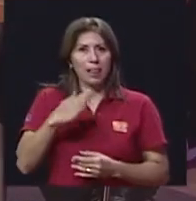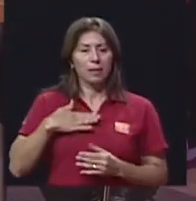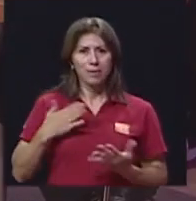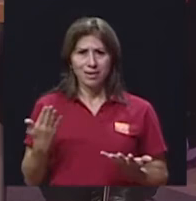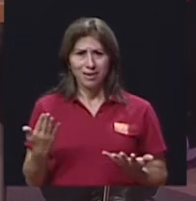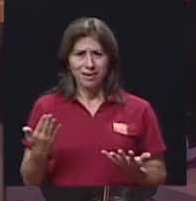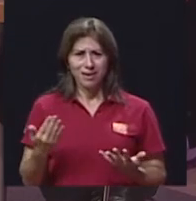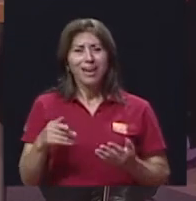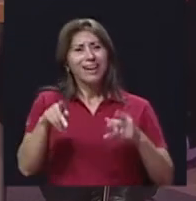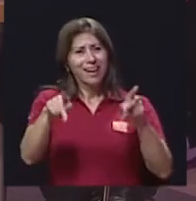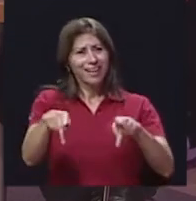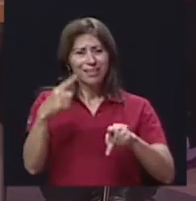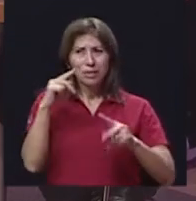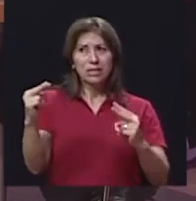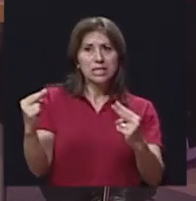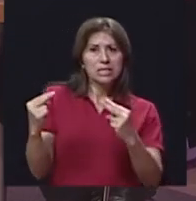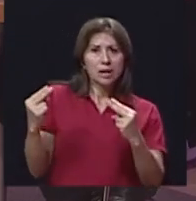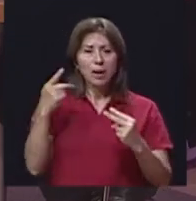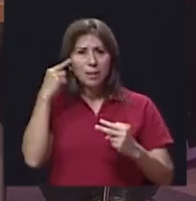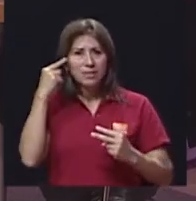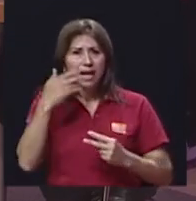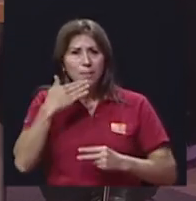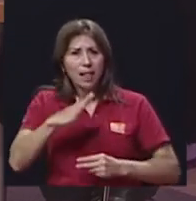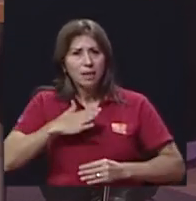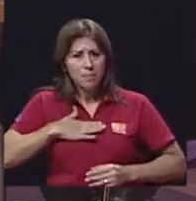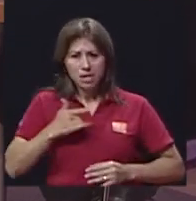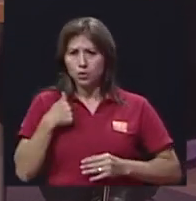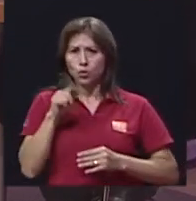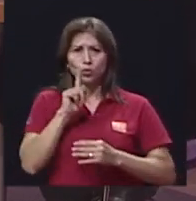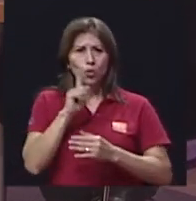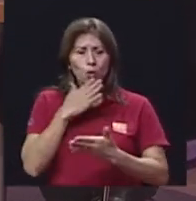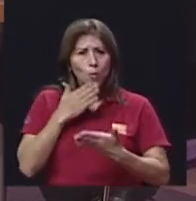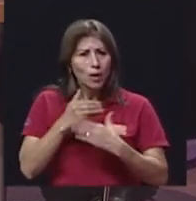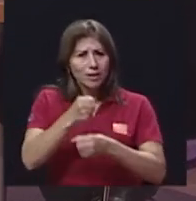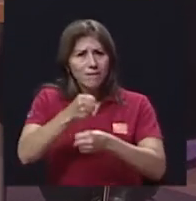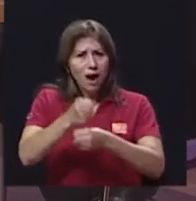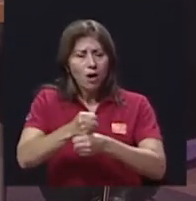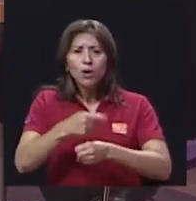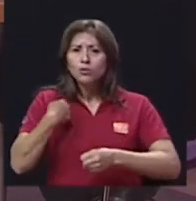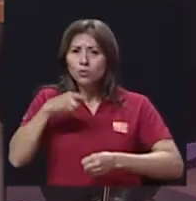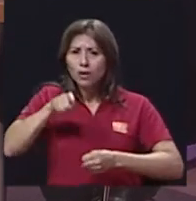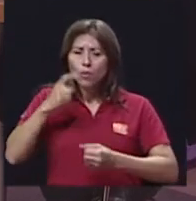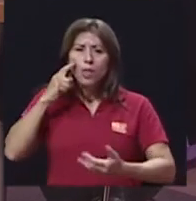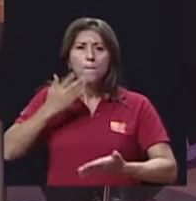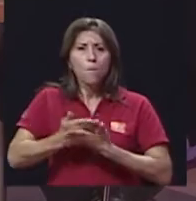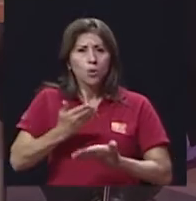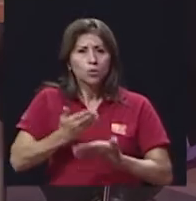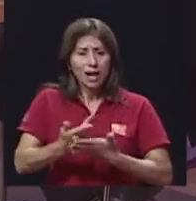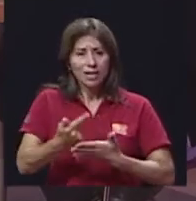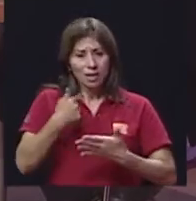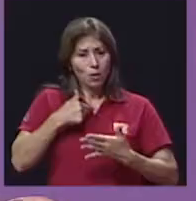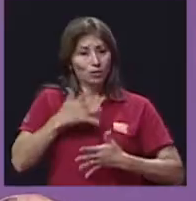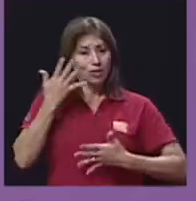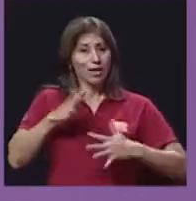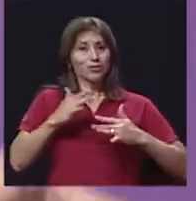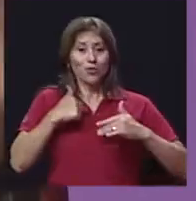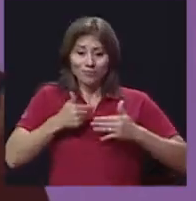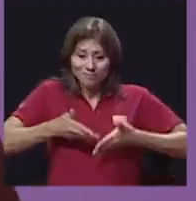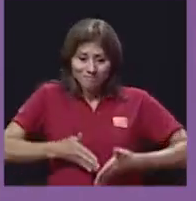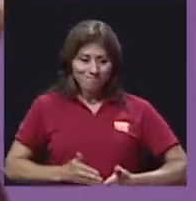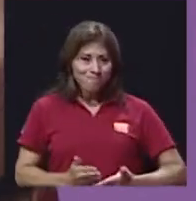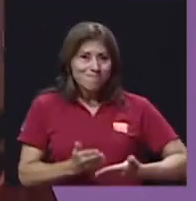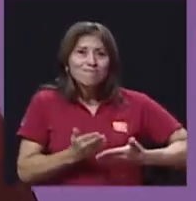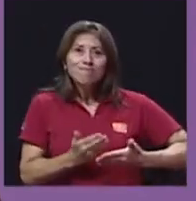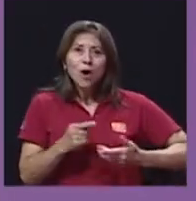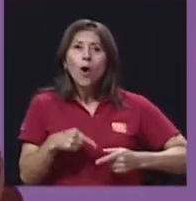sino eso más a pensar mal de mí que yo no soy ya una buena palabra con que demostrar que cuando regresó el trabajo después de ser mamá estoy